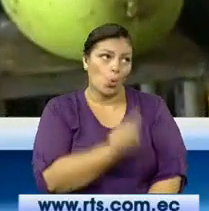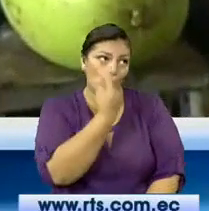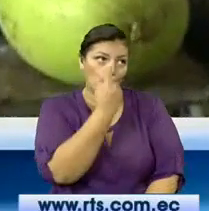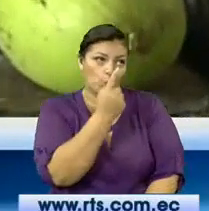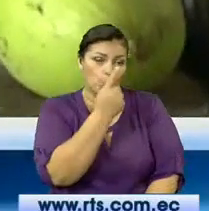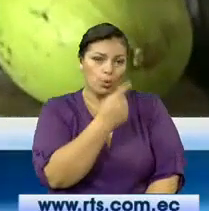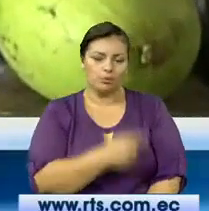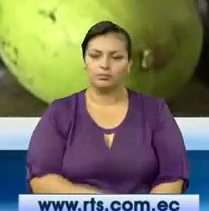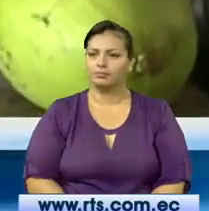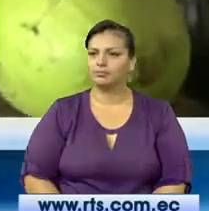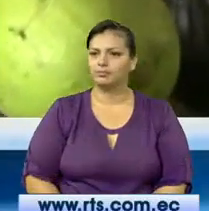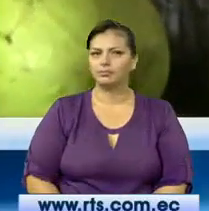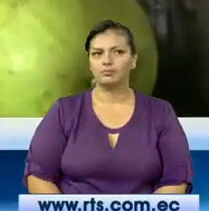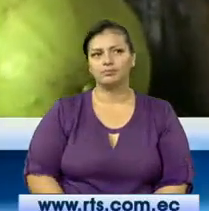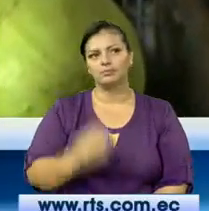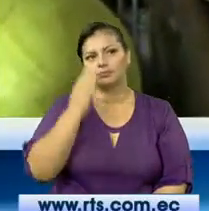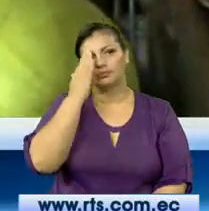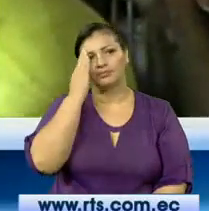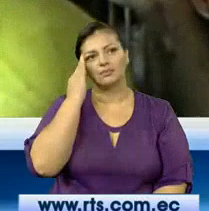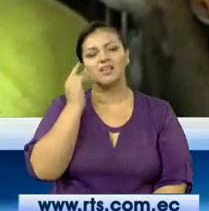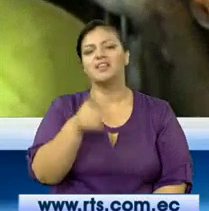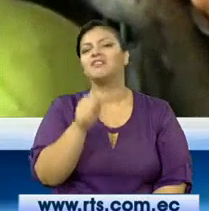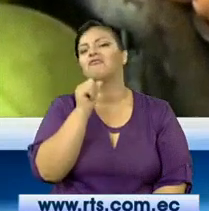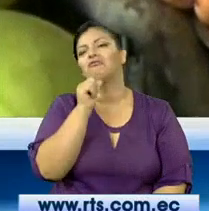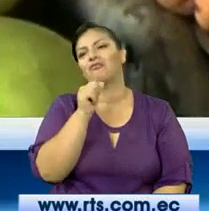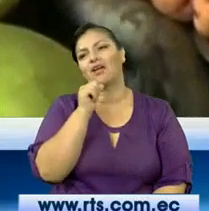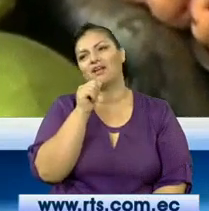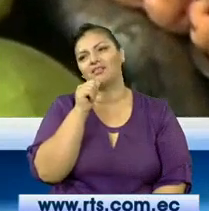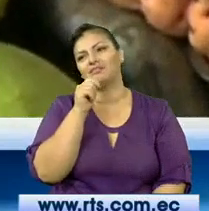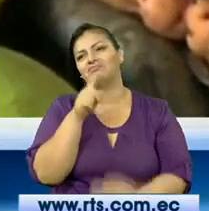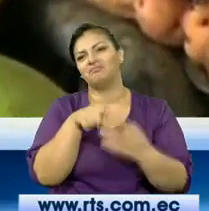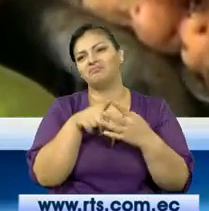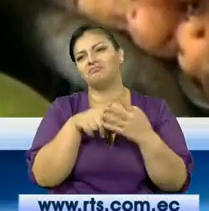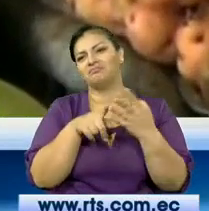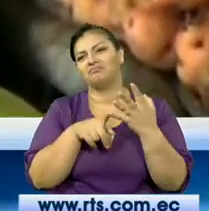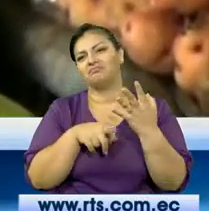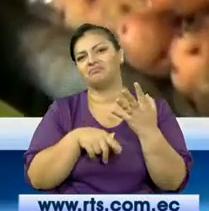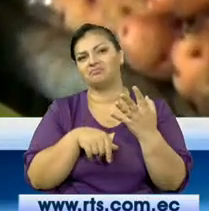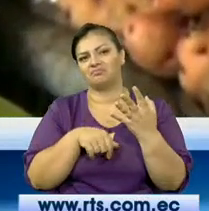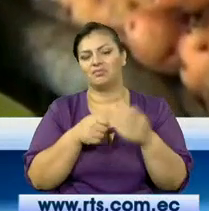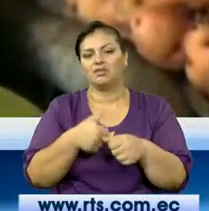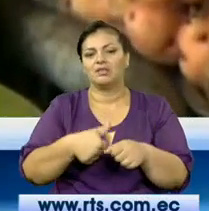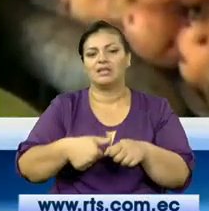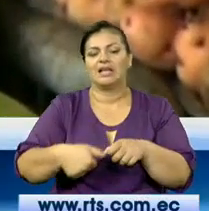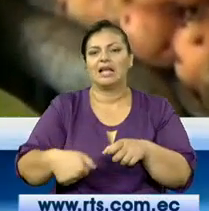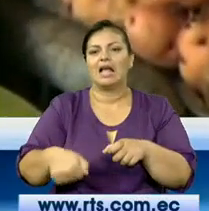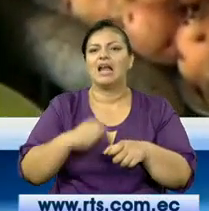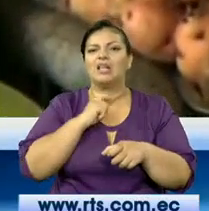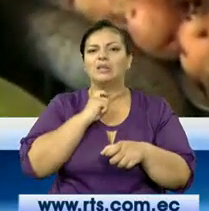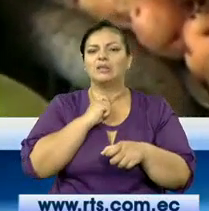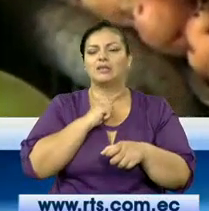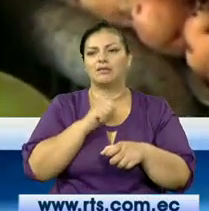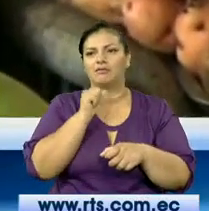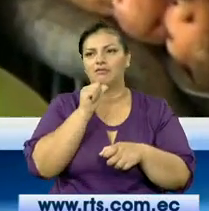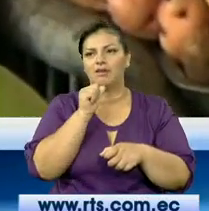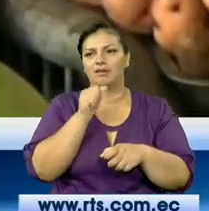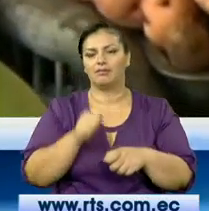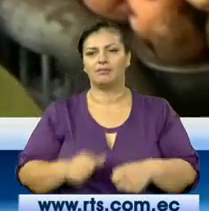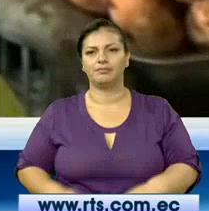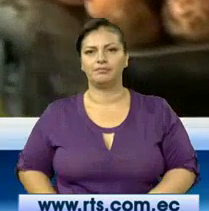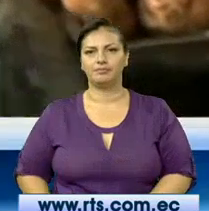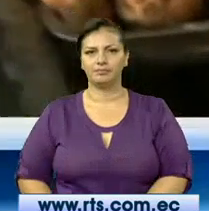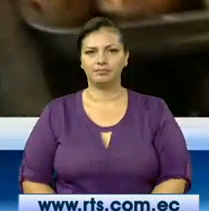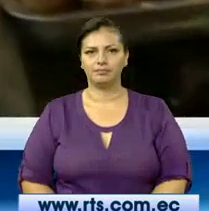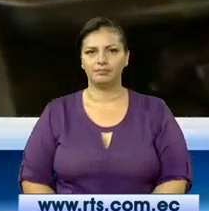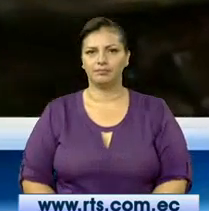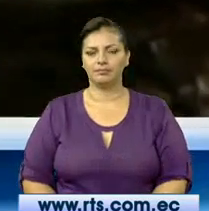granos para la fanesca falta largo ahí Qué falta por ahí por ejemplo Qué falta granos secos falta ahí Cómo por ejemplo este